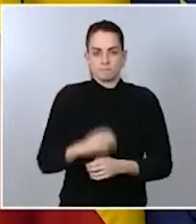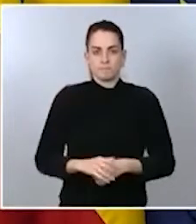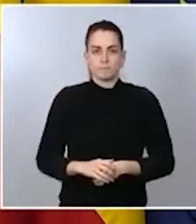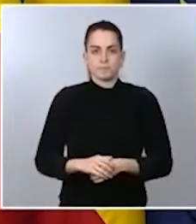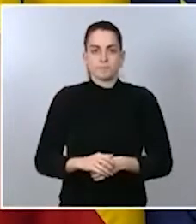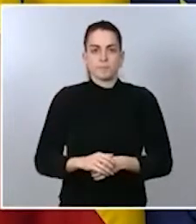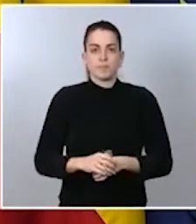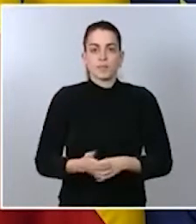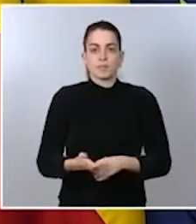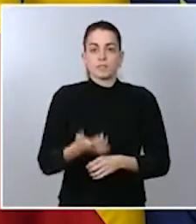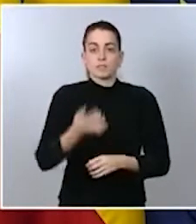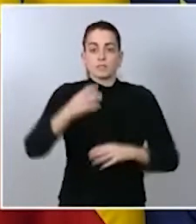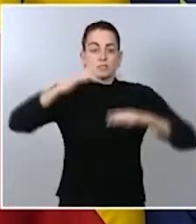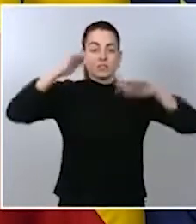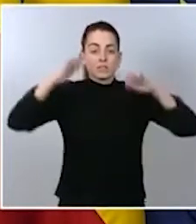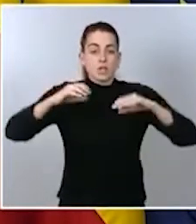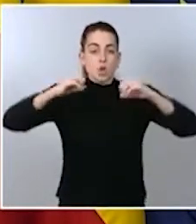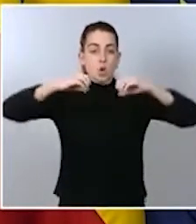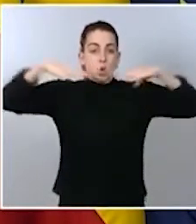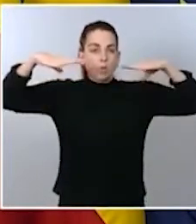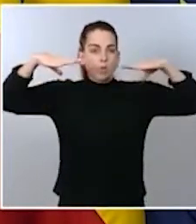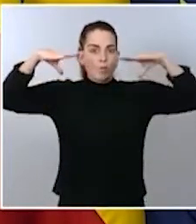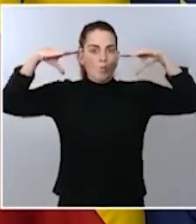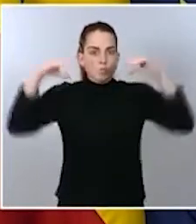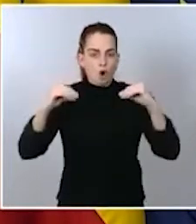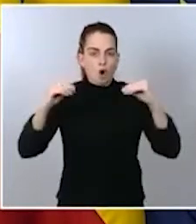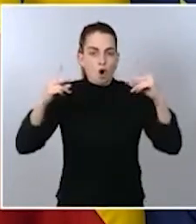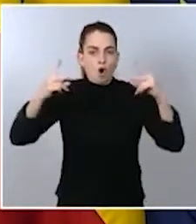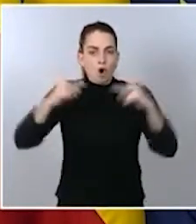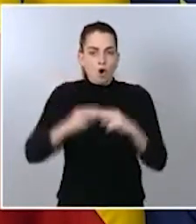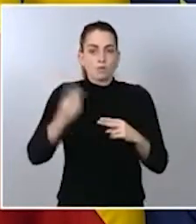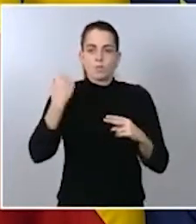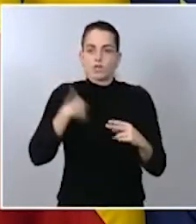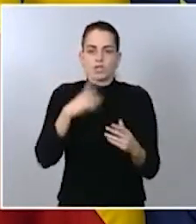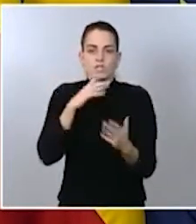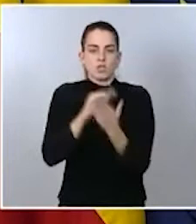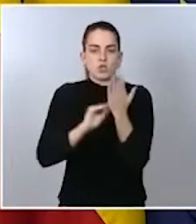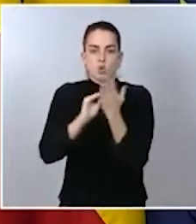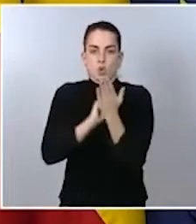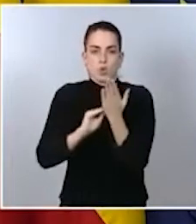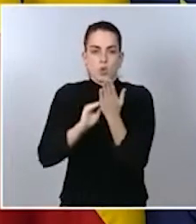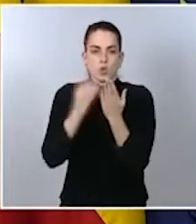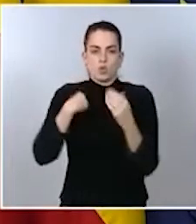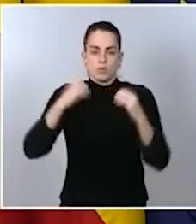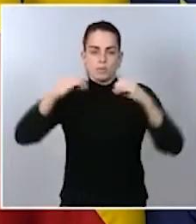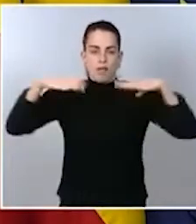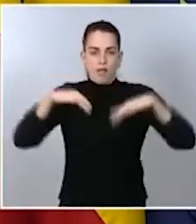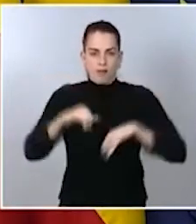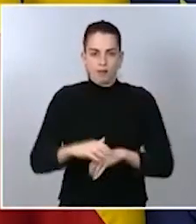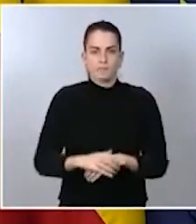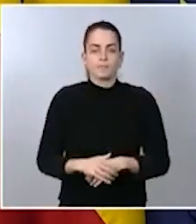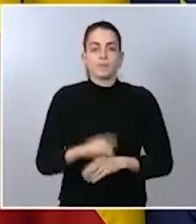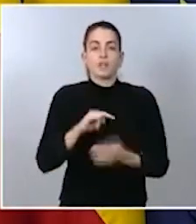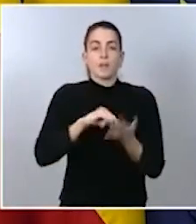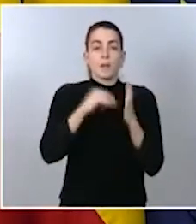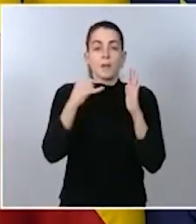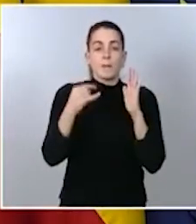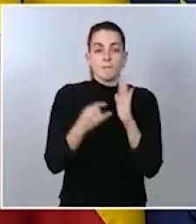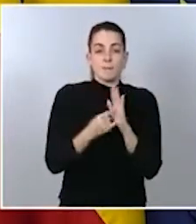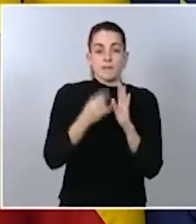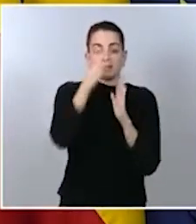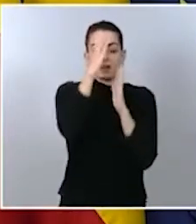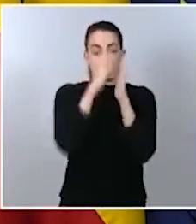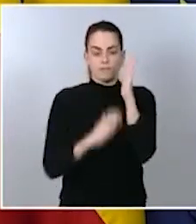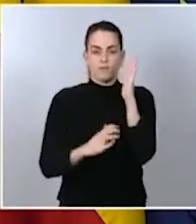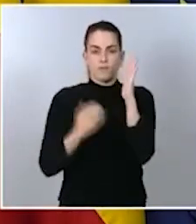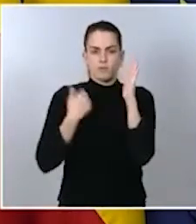eléctrico que ya han sido subsanados respecto a los planes activados en el informe que elevado hoy